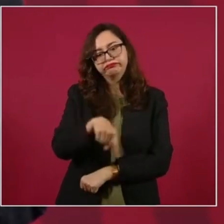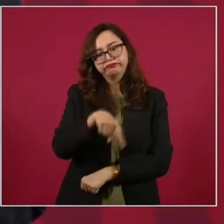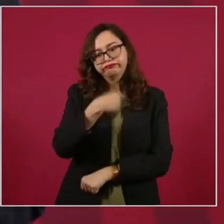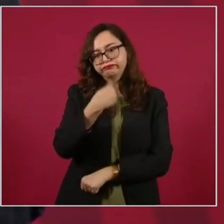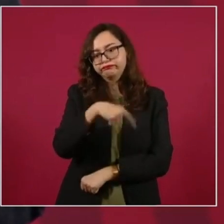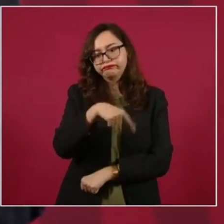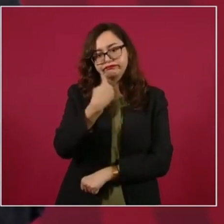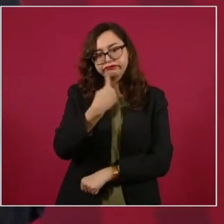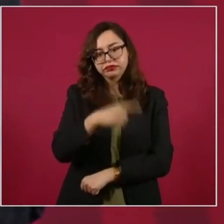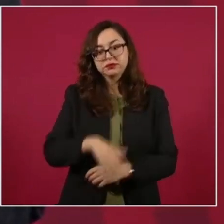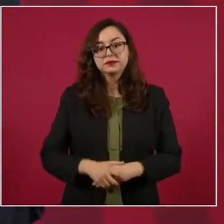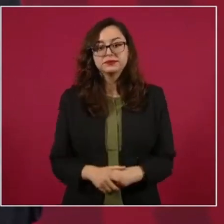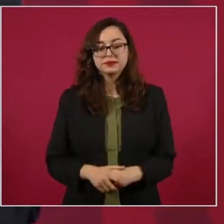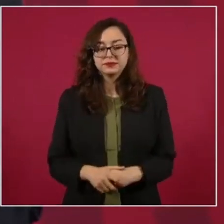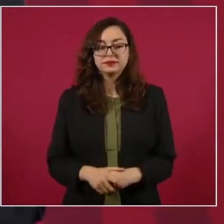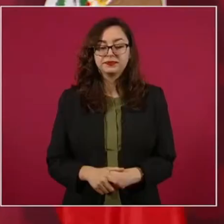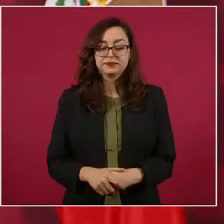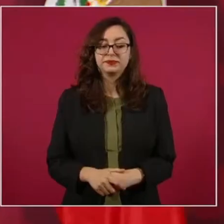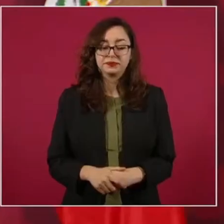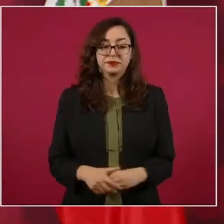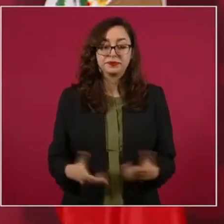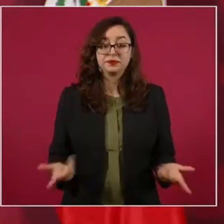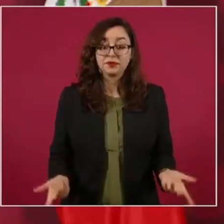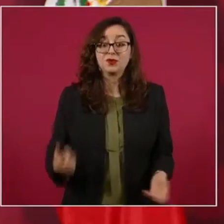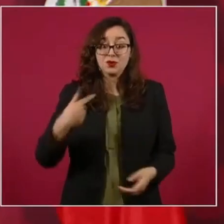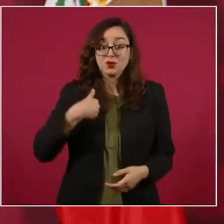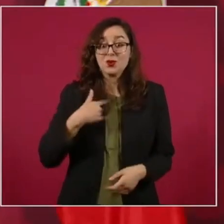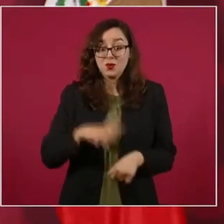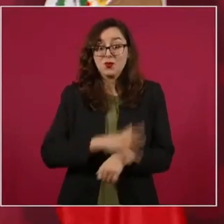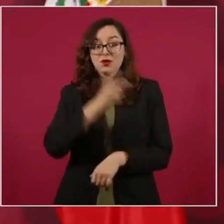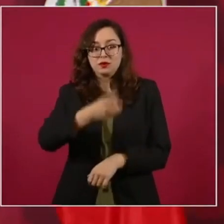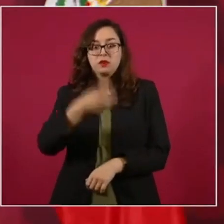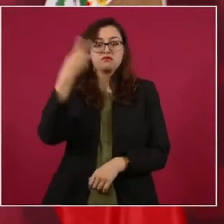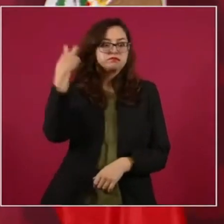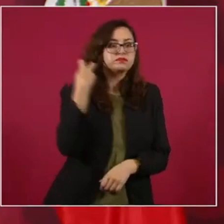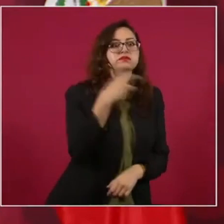nada. Por eso mis recorridos